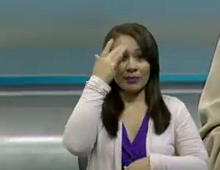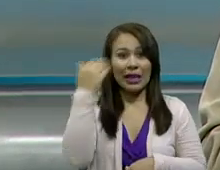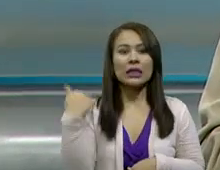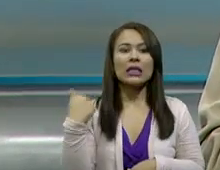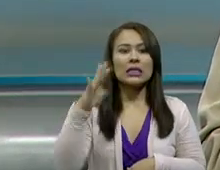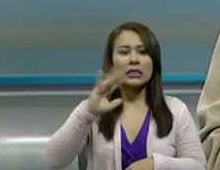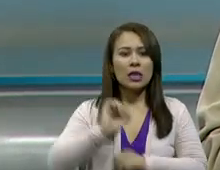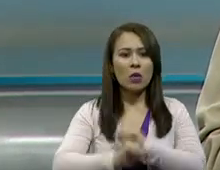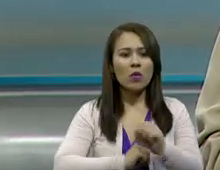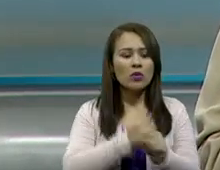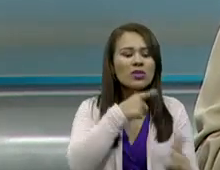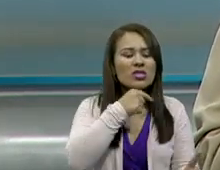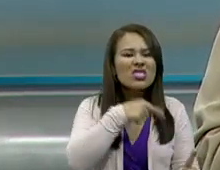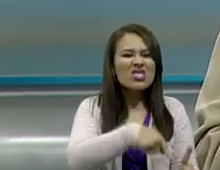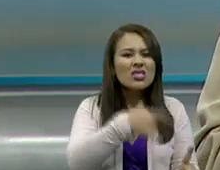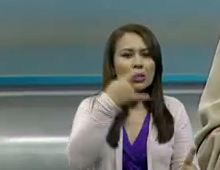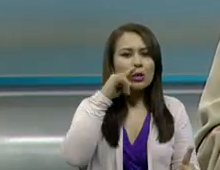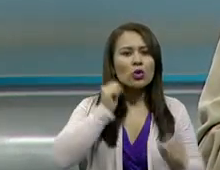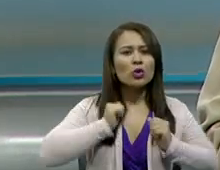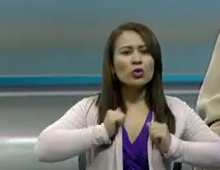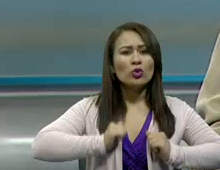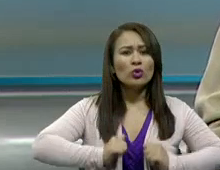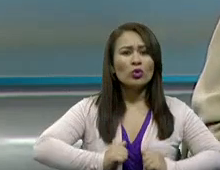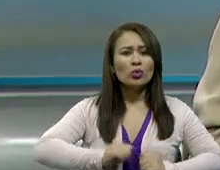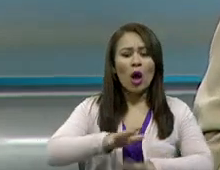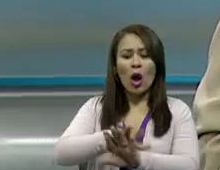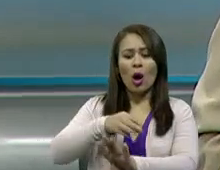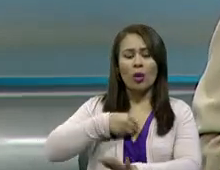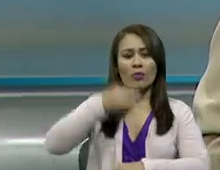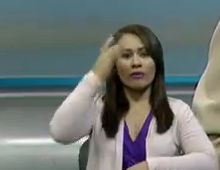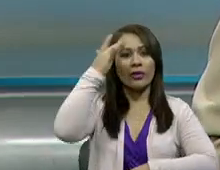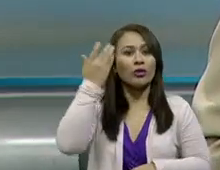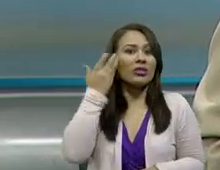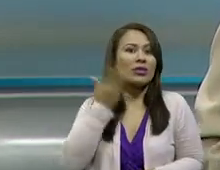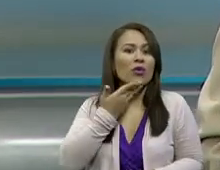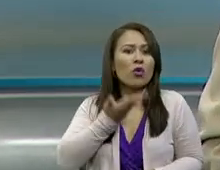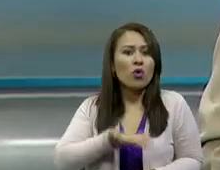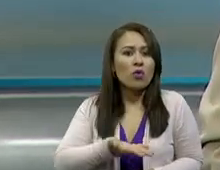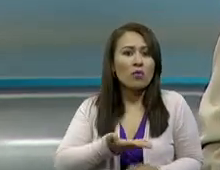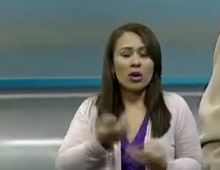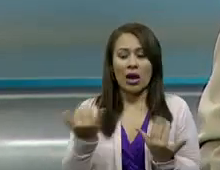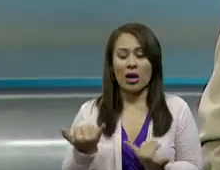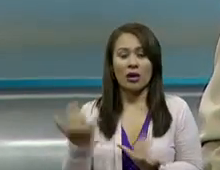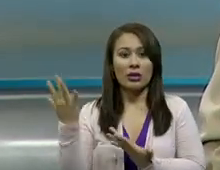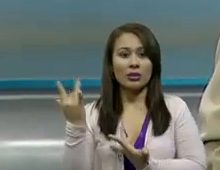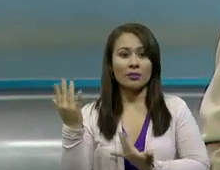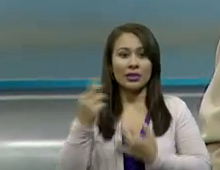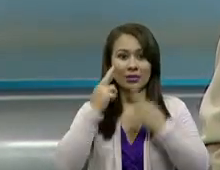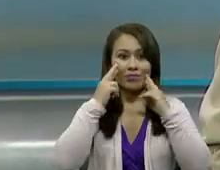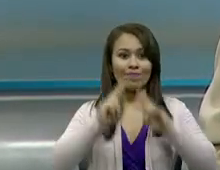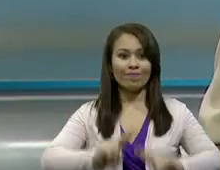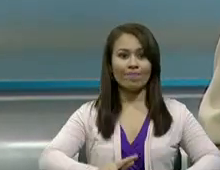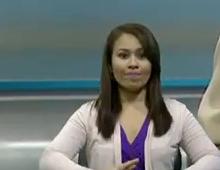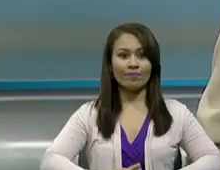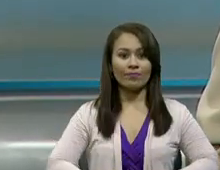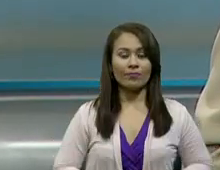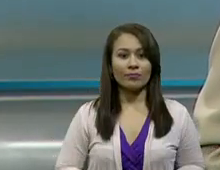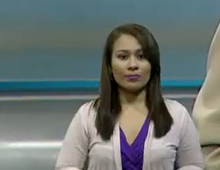Señalan que todavía no se conoce qué afectó al niño y se esperan los resultados de un estudio bacteriológico.